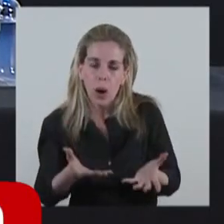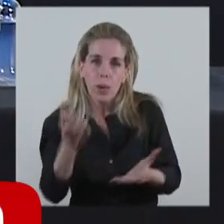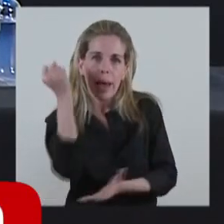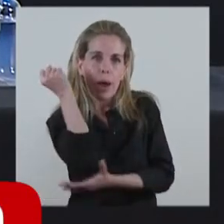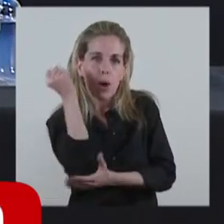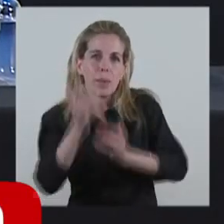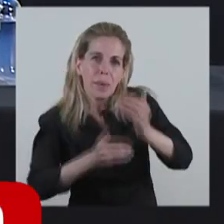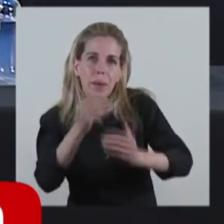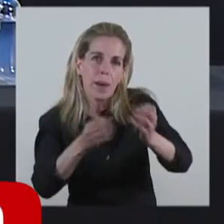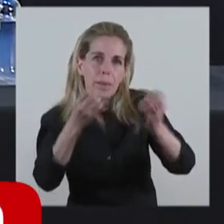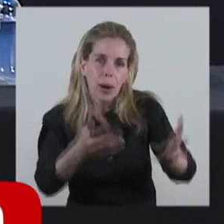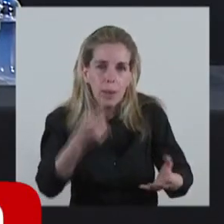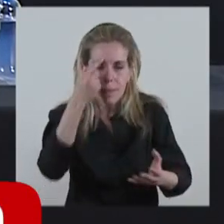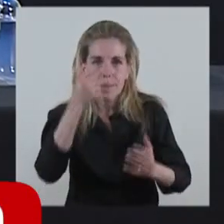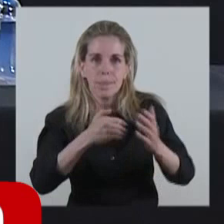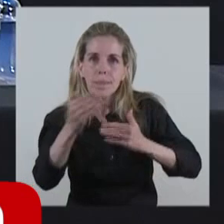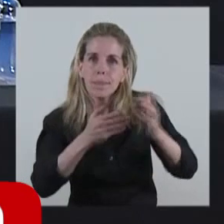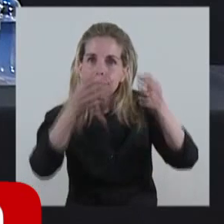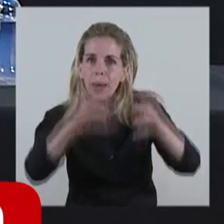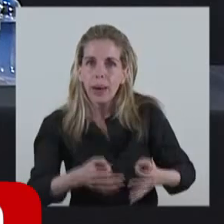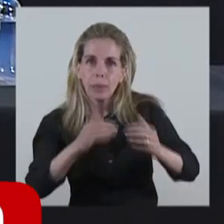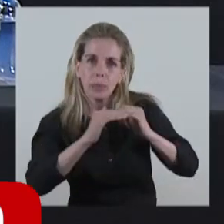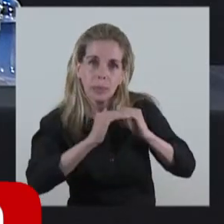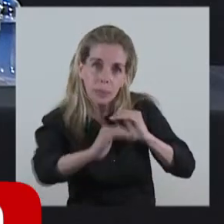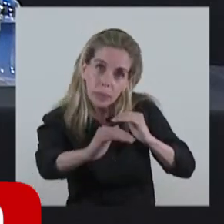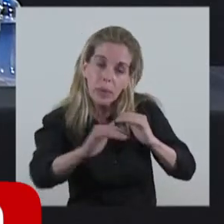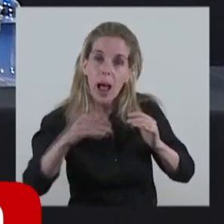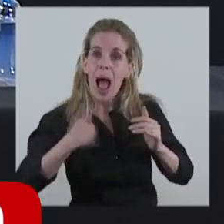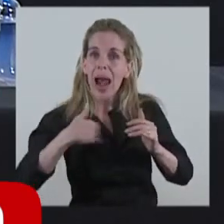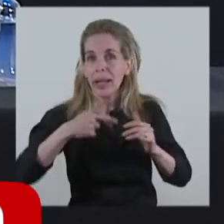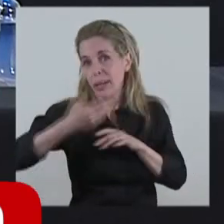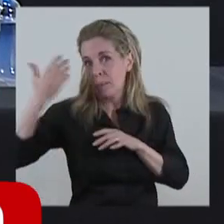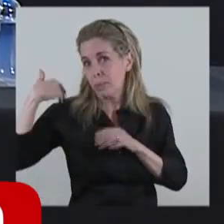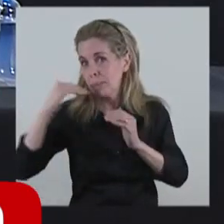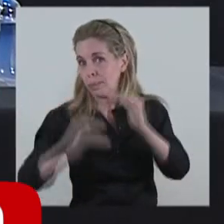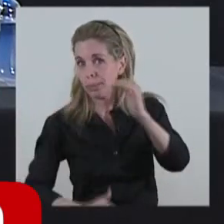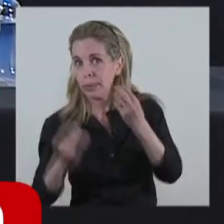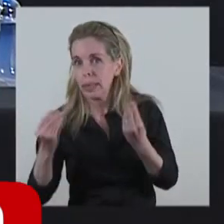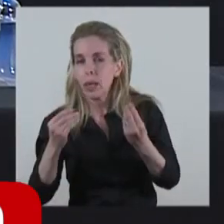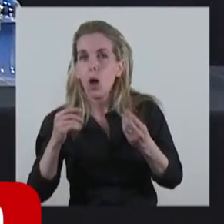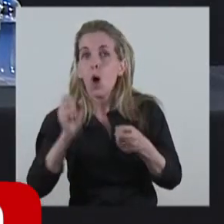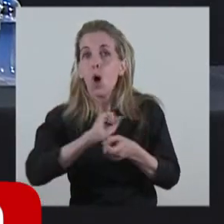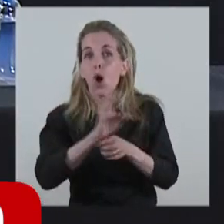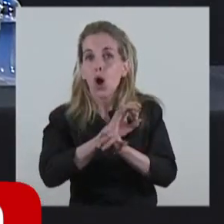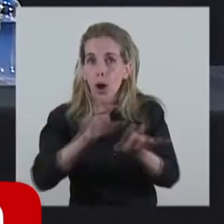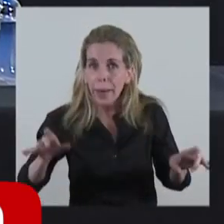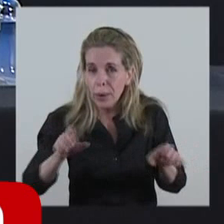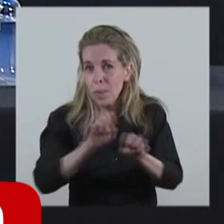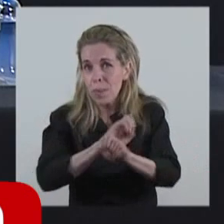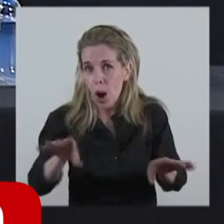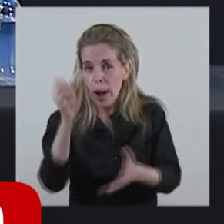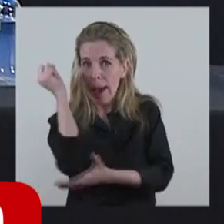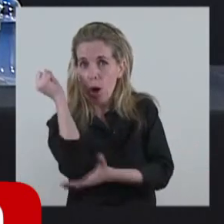de ir construyendo estabilidad que Argentina no tenía, que con la pandemia se profundizó la falta de